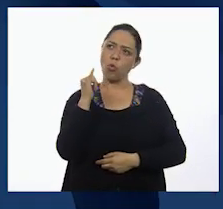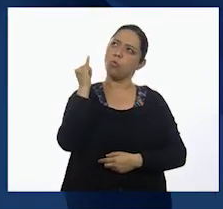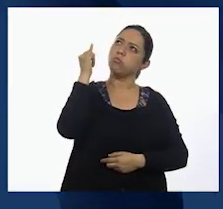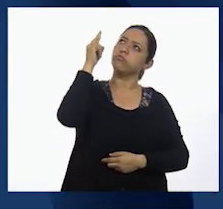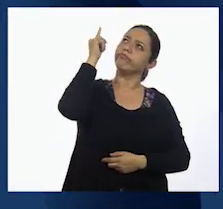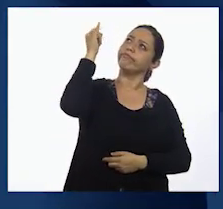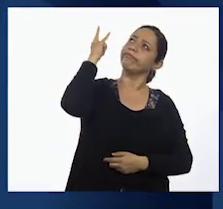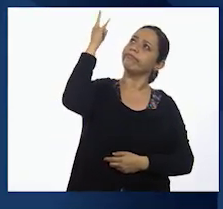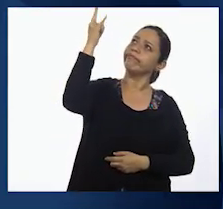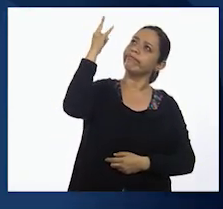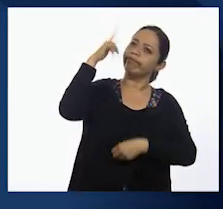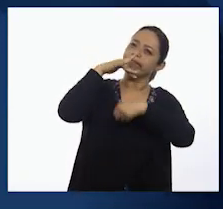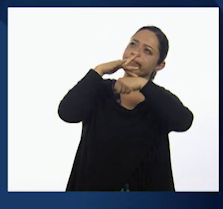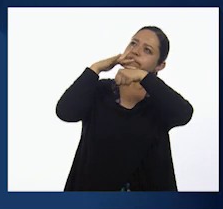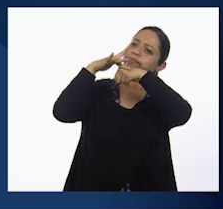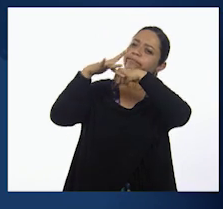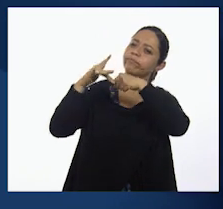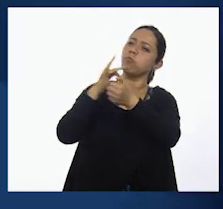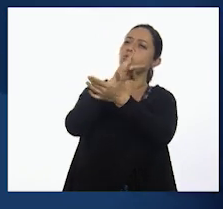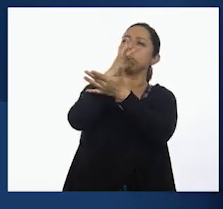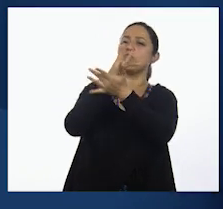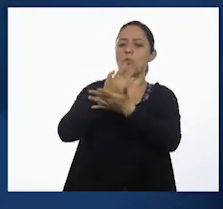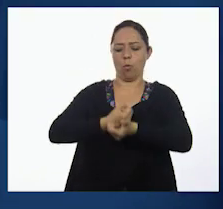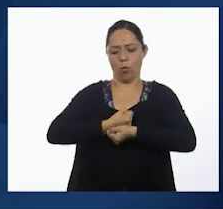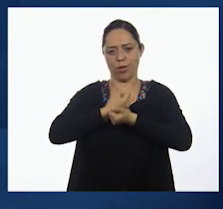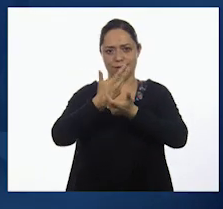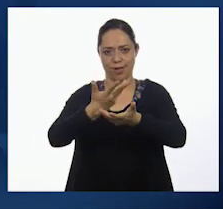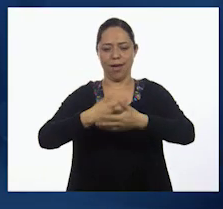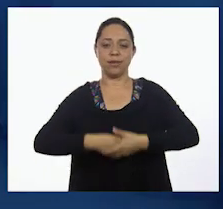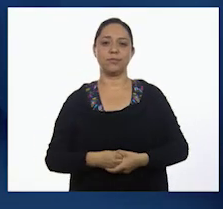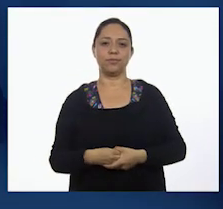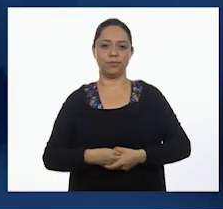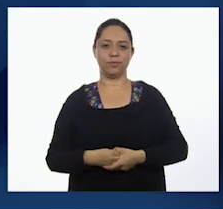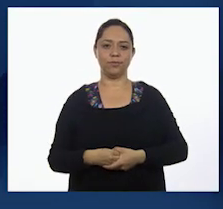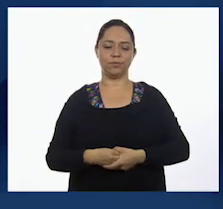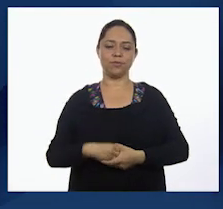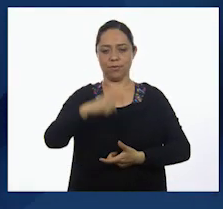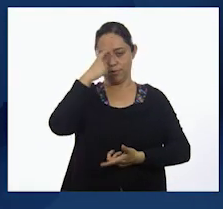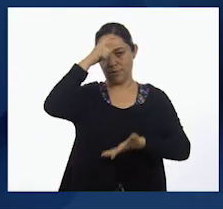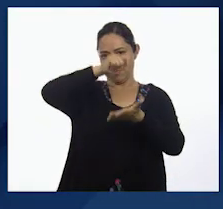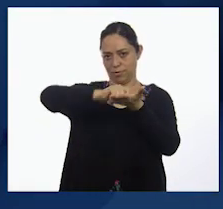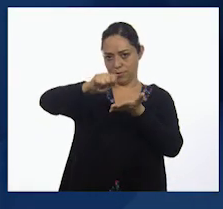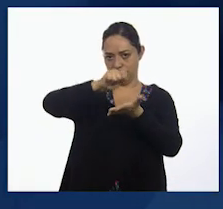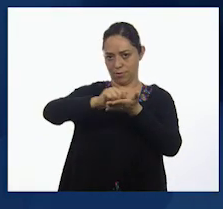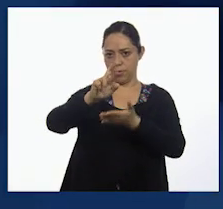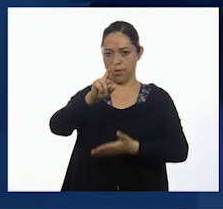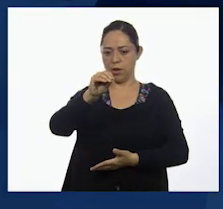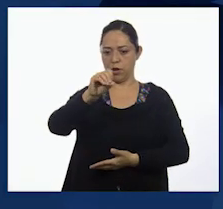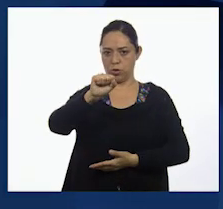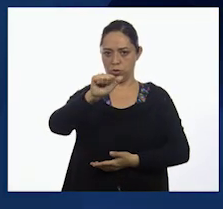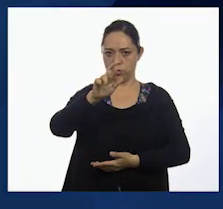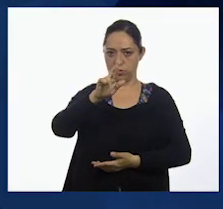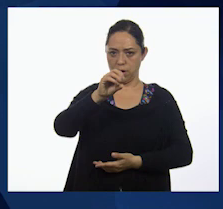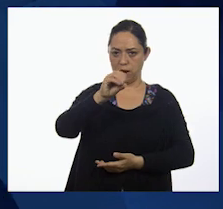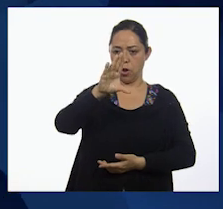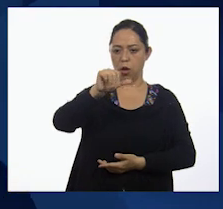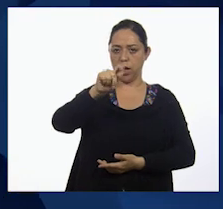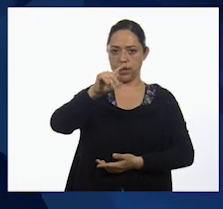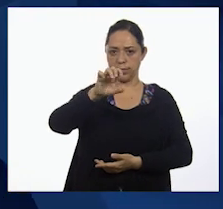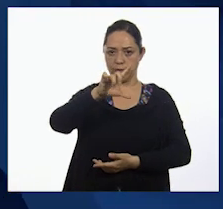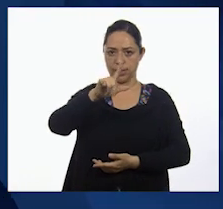desnuda, única, poesía. Castellanos Rosario, Poesía no eres tú, obra